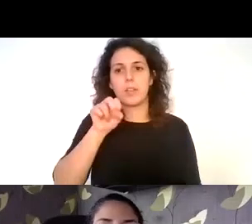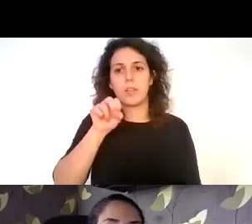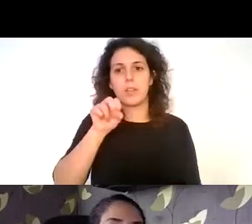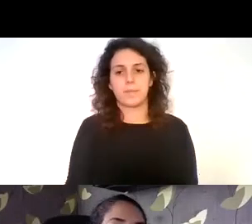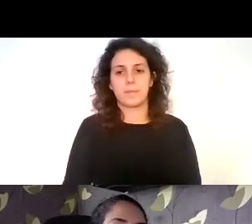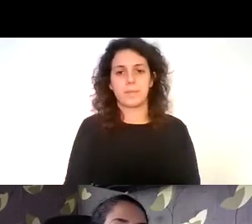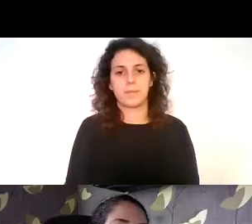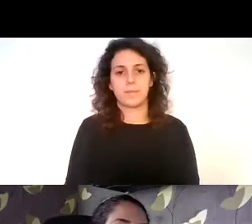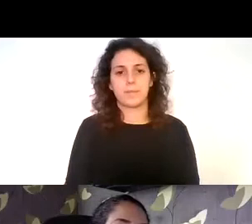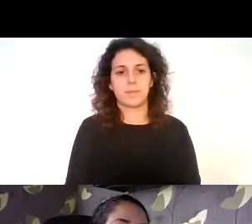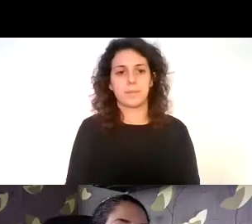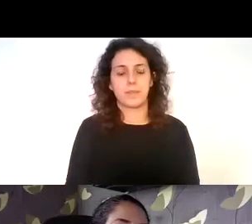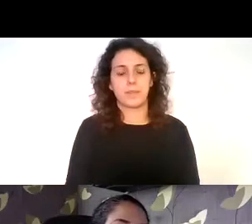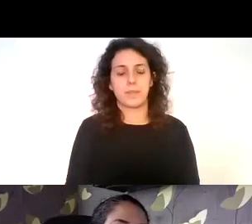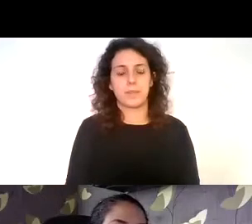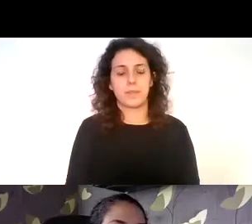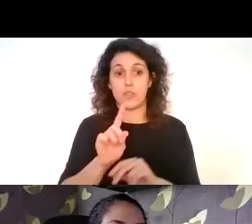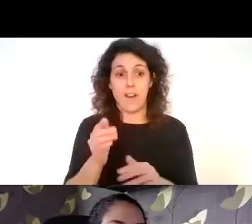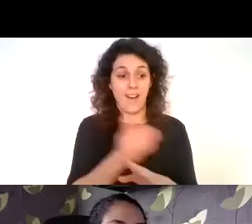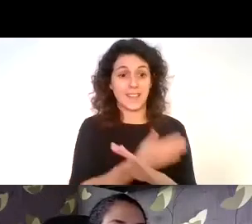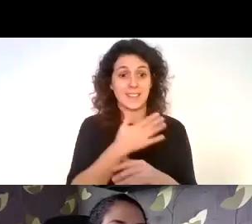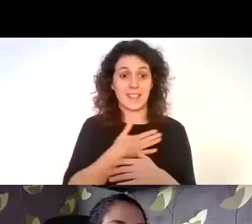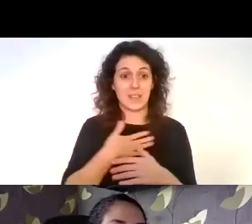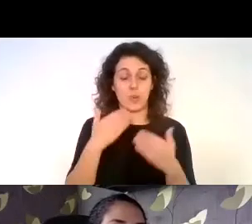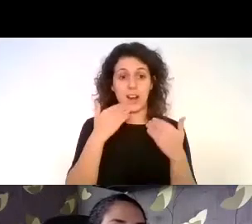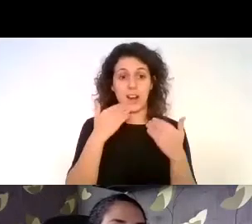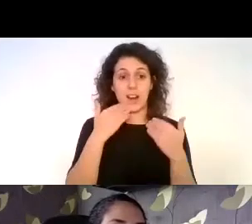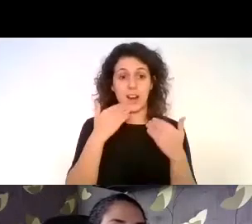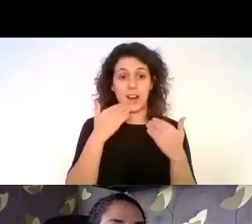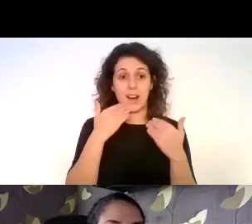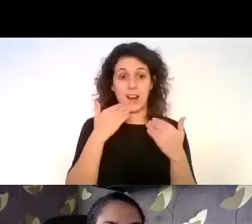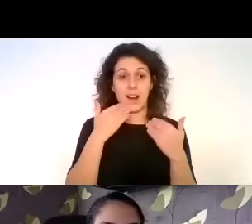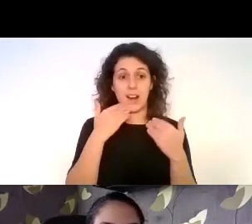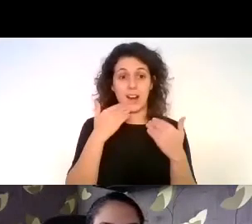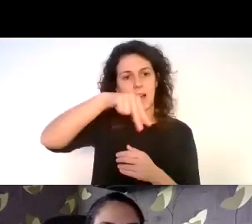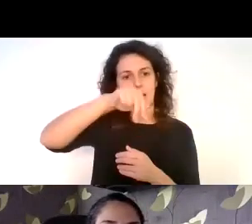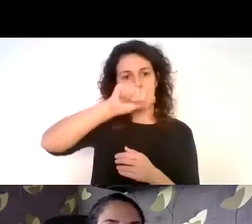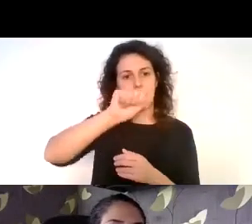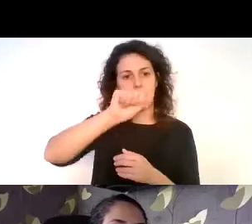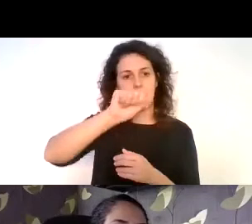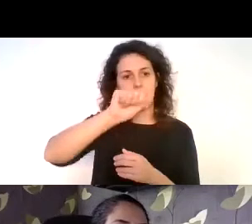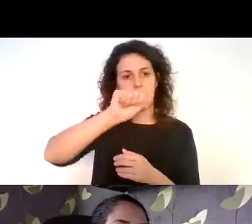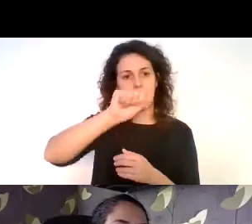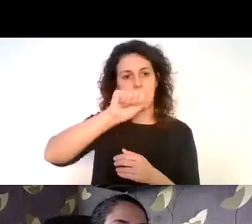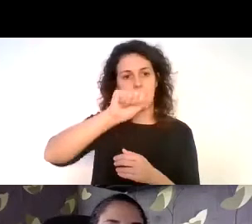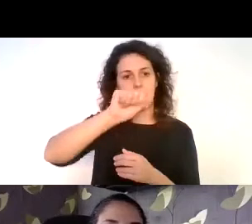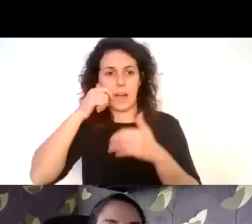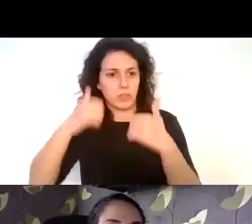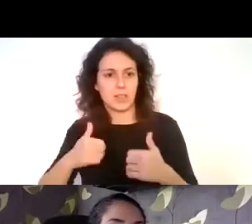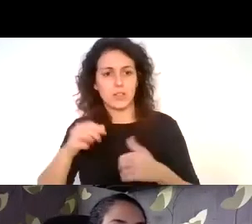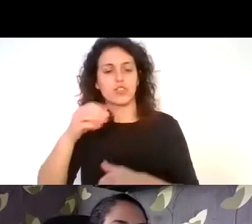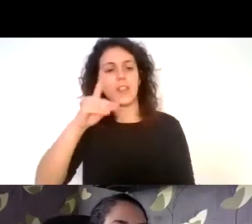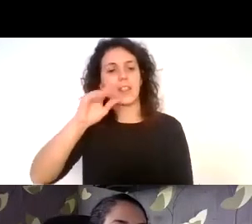Antes de finalizar, queremos agradecer a Trekking Panamá, a Viajes Auténticos y Discover Chiriquí por apoyarnos en